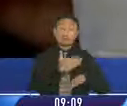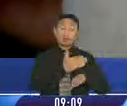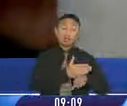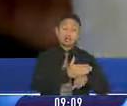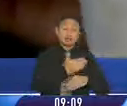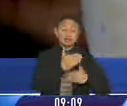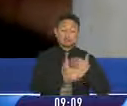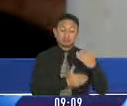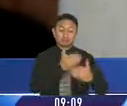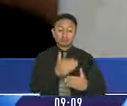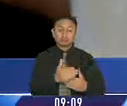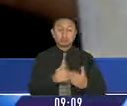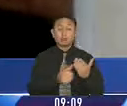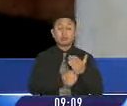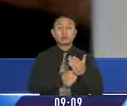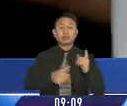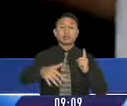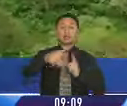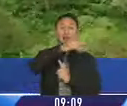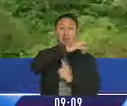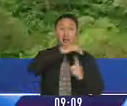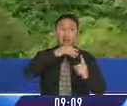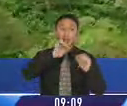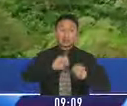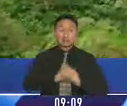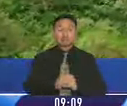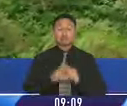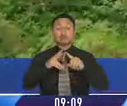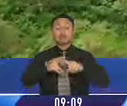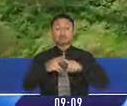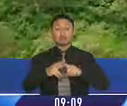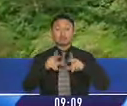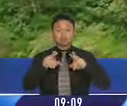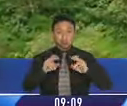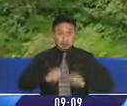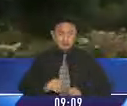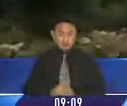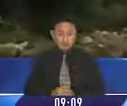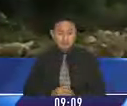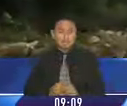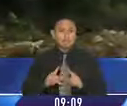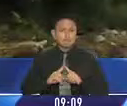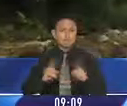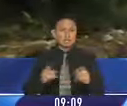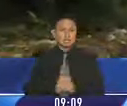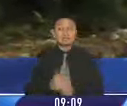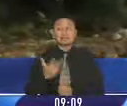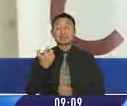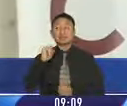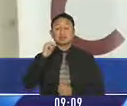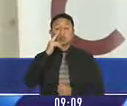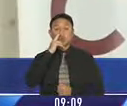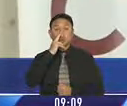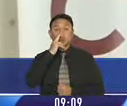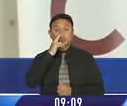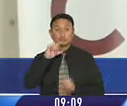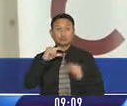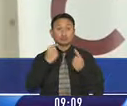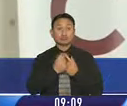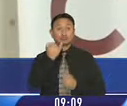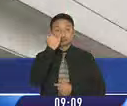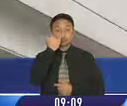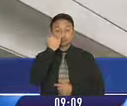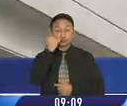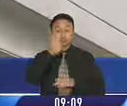debe ejecutar para que el Ministerio de Ambiente otorgue licencias. Sin embargo, el pasado 13 de junio, la CONAIE presentó ante